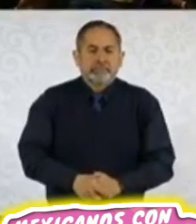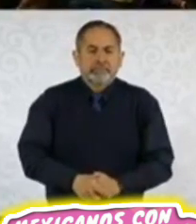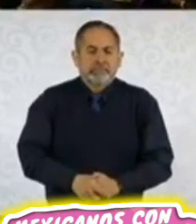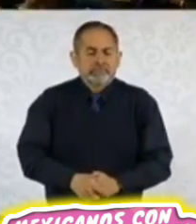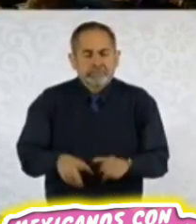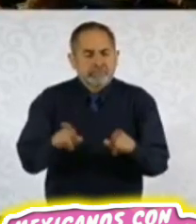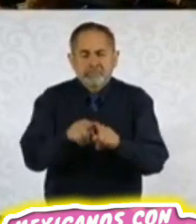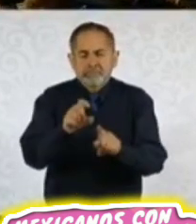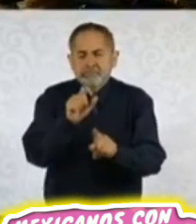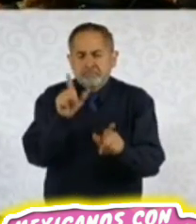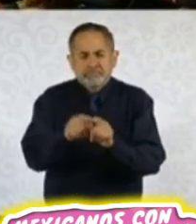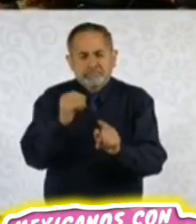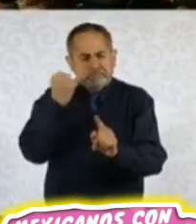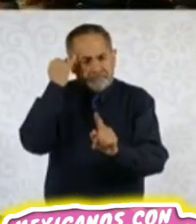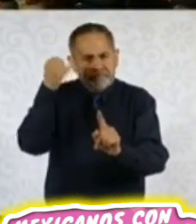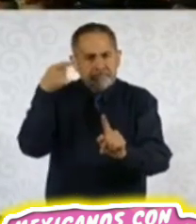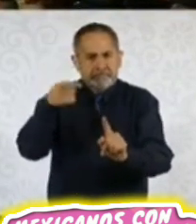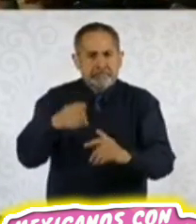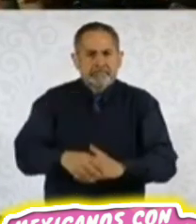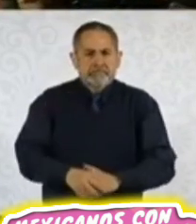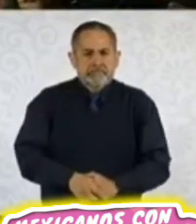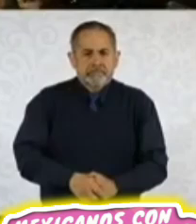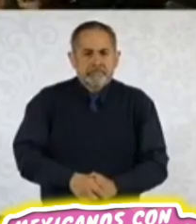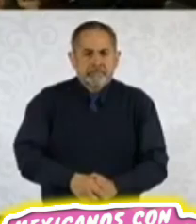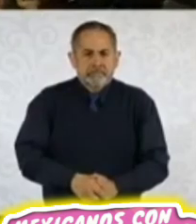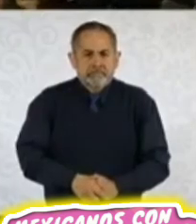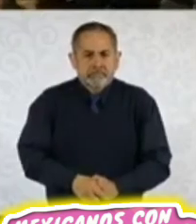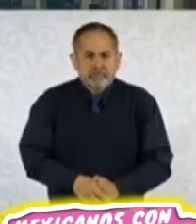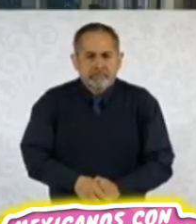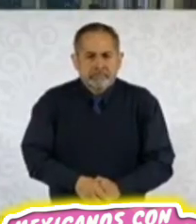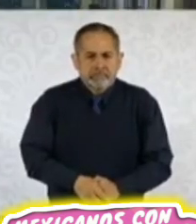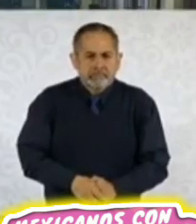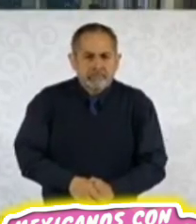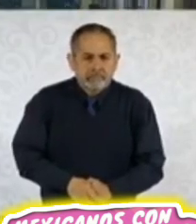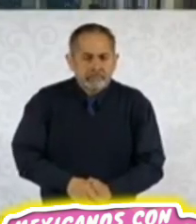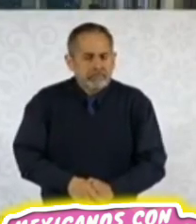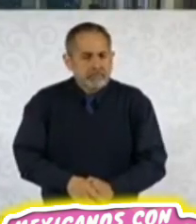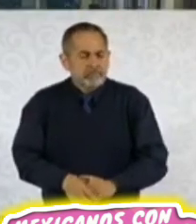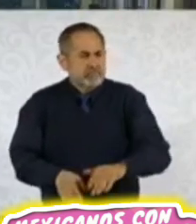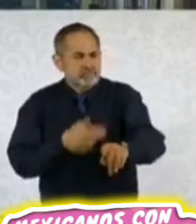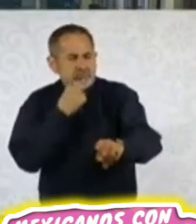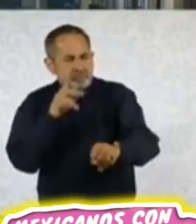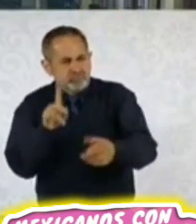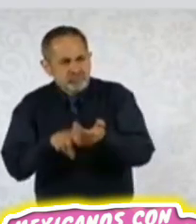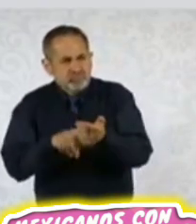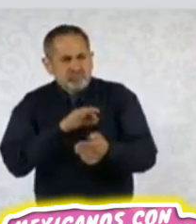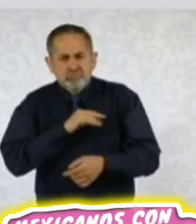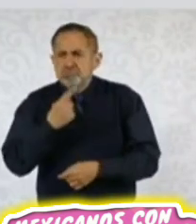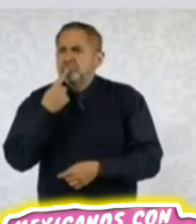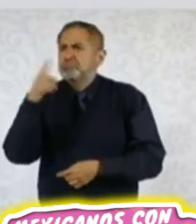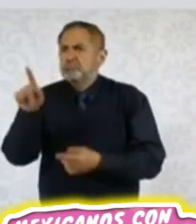Esa es la idea. O sea, lo van a poder demandar por ley y así. Así es.